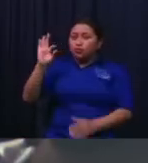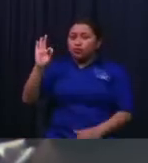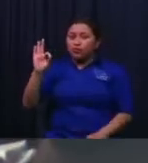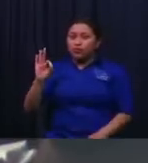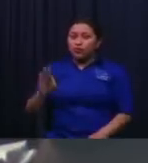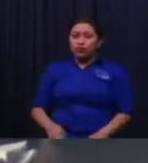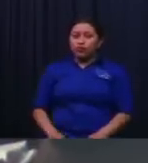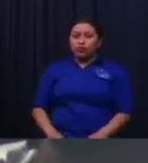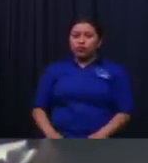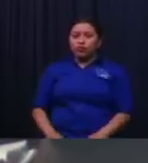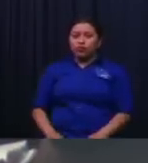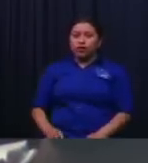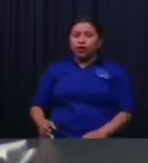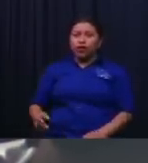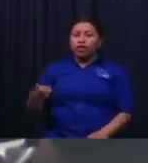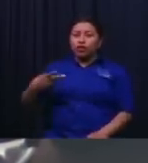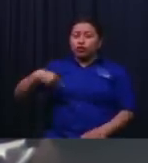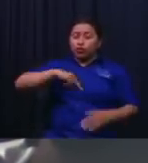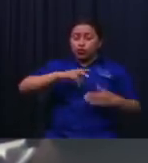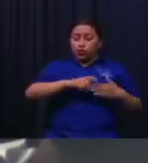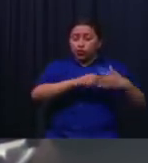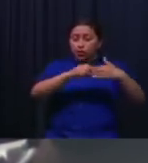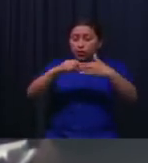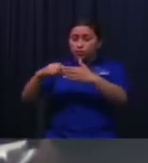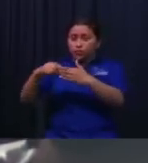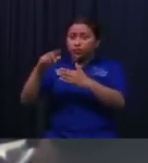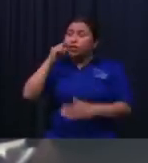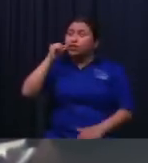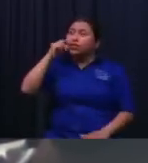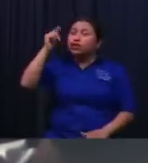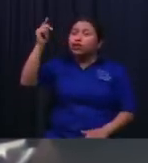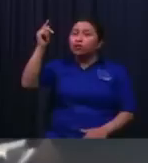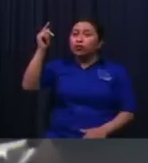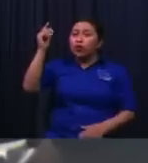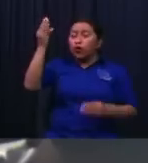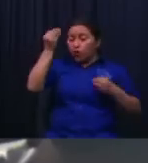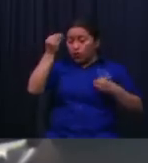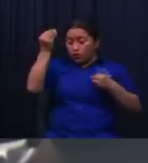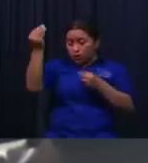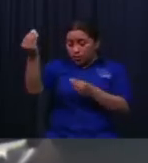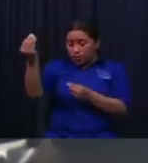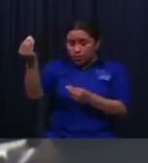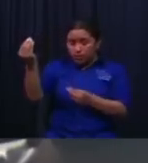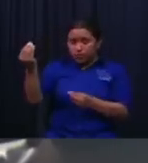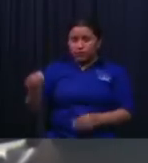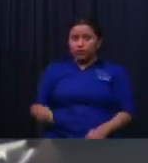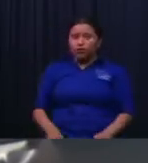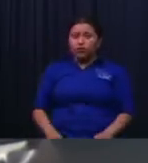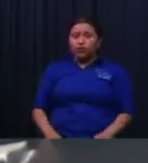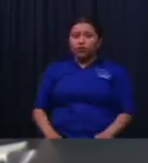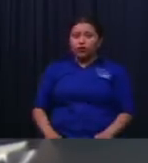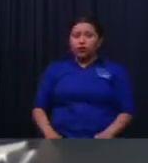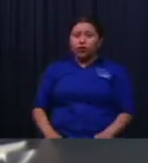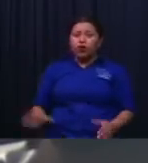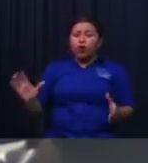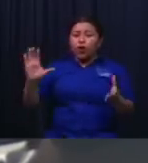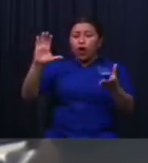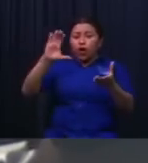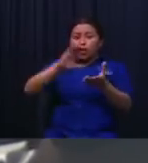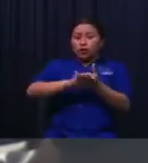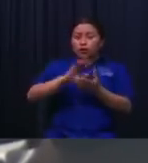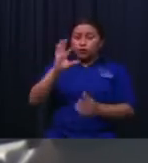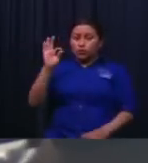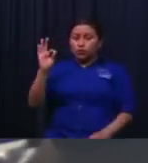del Señor? Esposos, verso 9, esposos, amen a su esposa y no la traten mal. Y no la traten